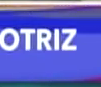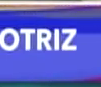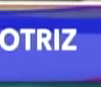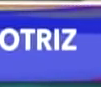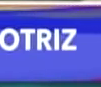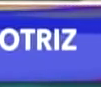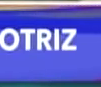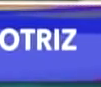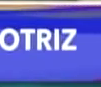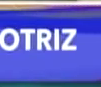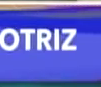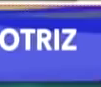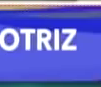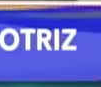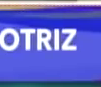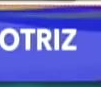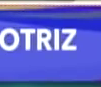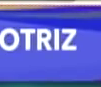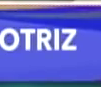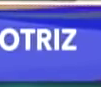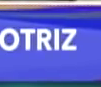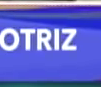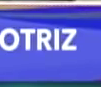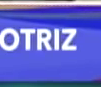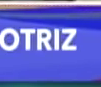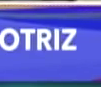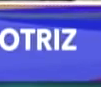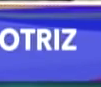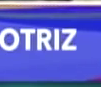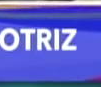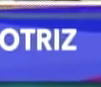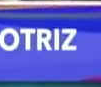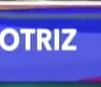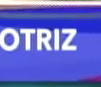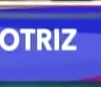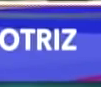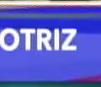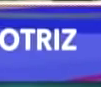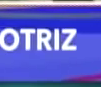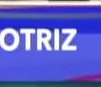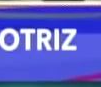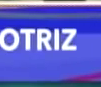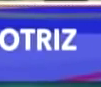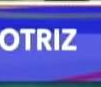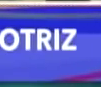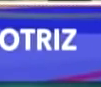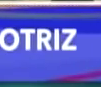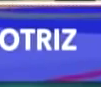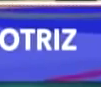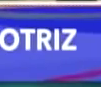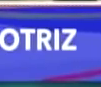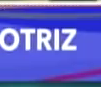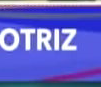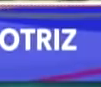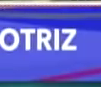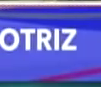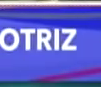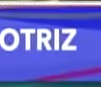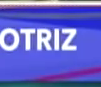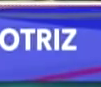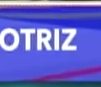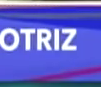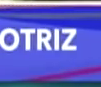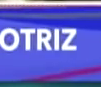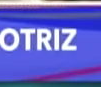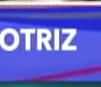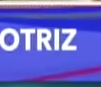nacional y hacia allá debe de ir dirigido nuestros esfuerzos y hacia allá va dirigido mi esfuerzo como presidente de la